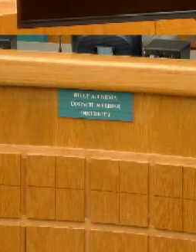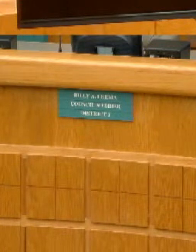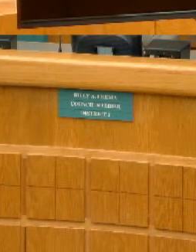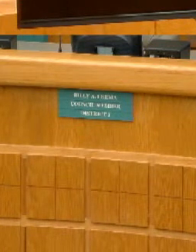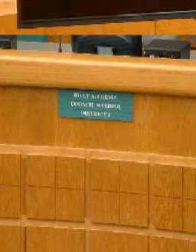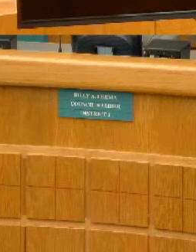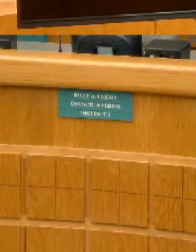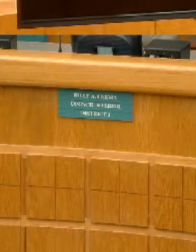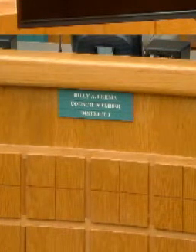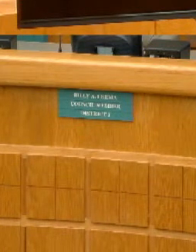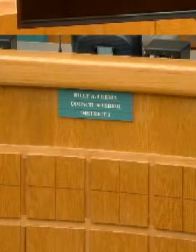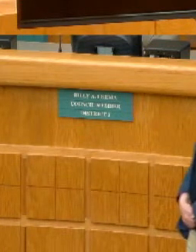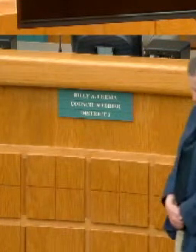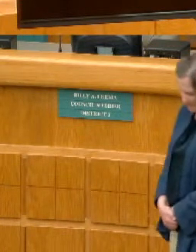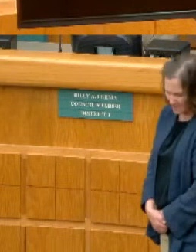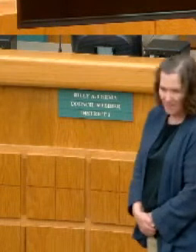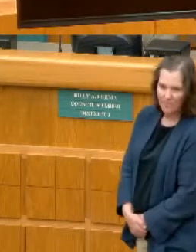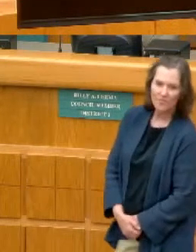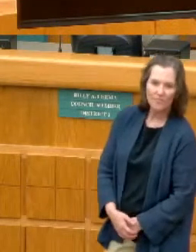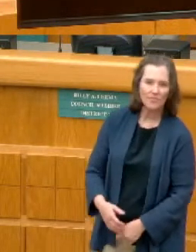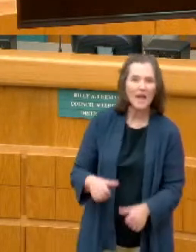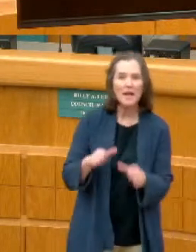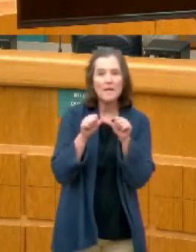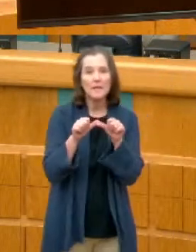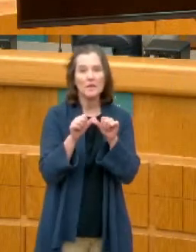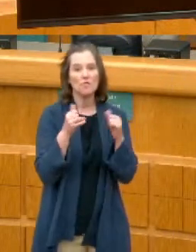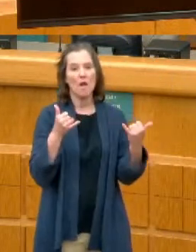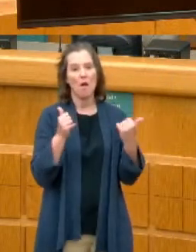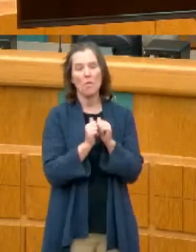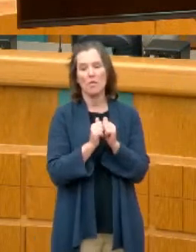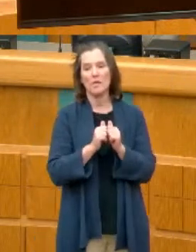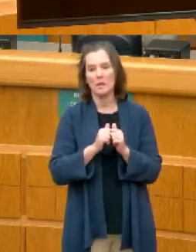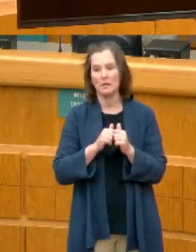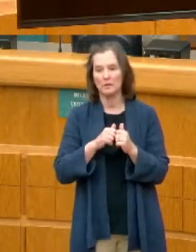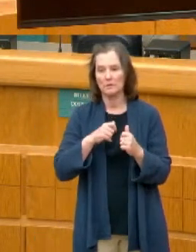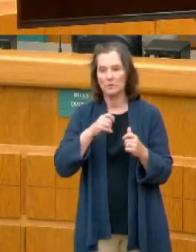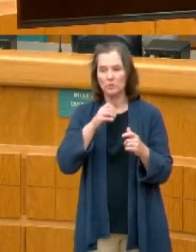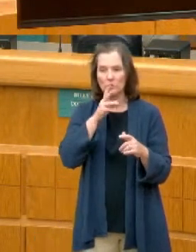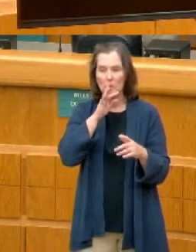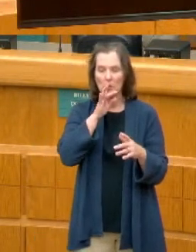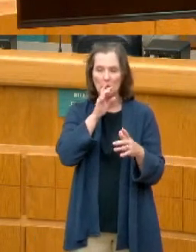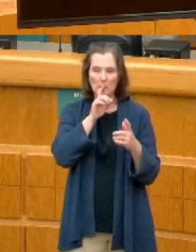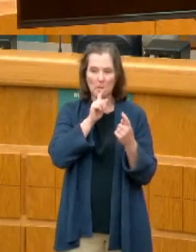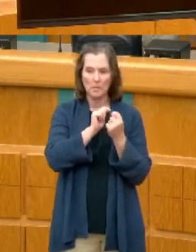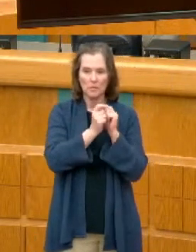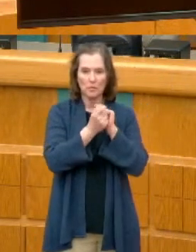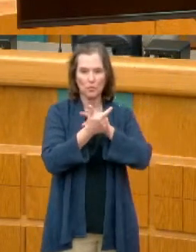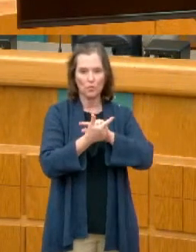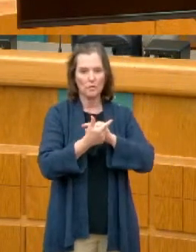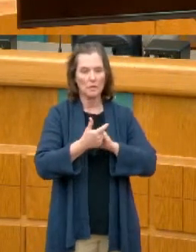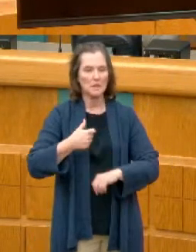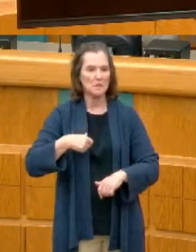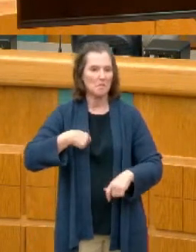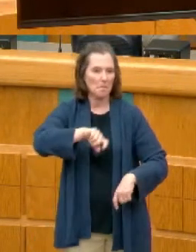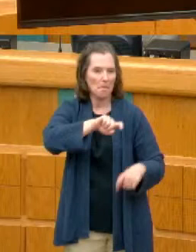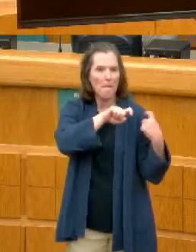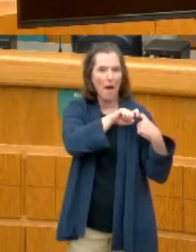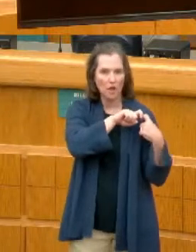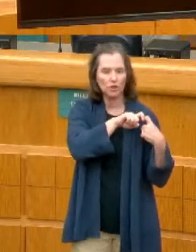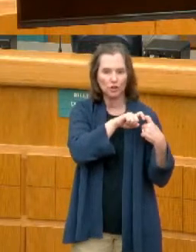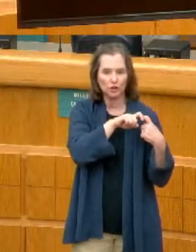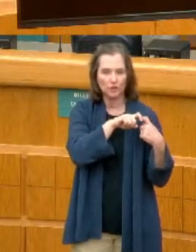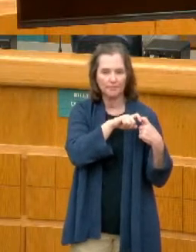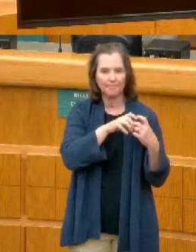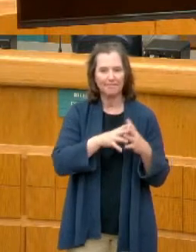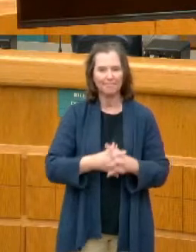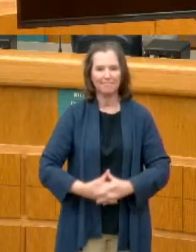pronto se van a reportar casos adicionales. La confirmación es limitada ya que toma de 2 semanas a 1 mes en recibir esa confirmación. Los casos de